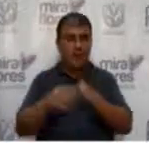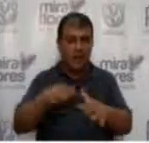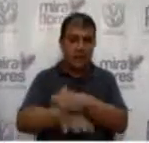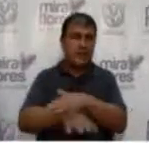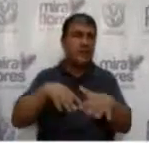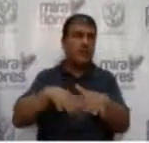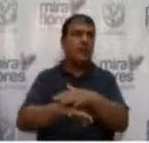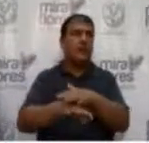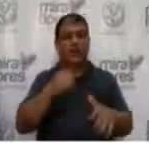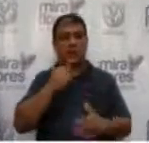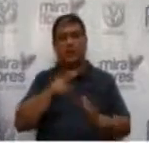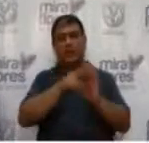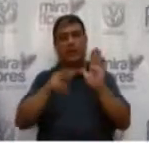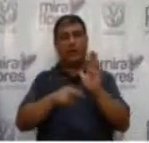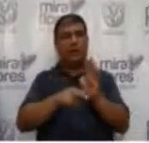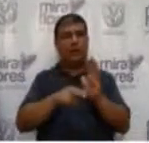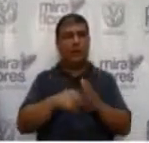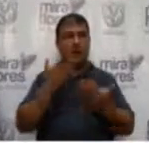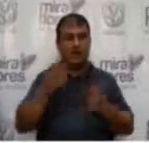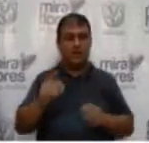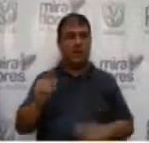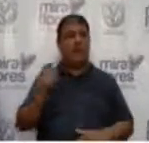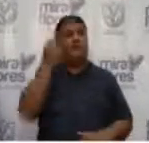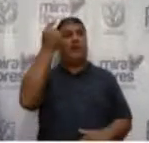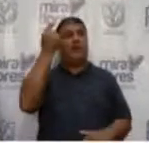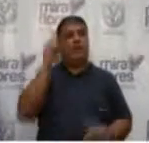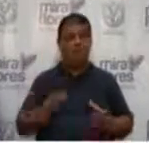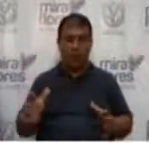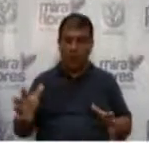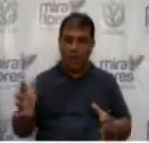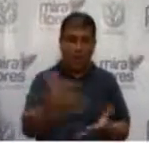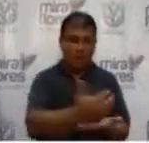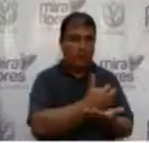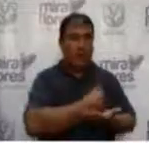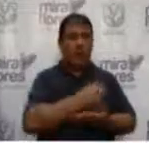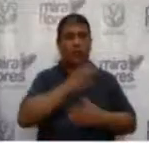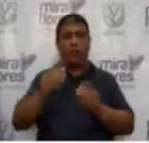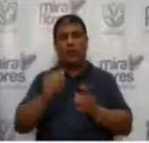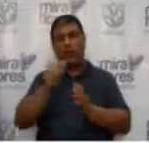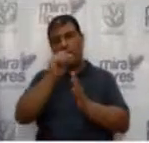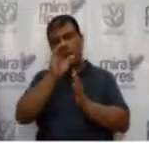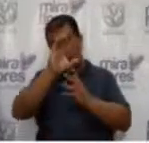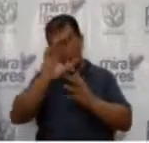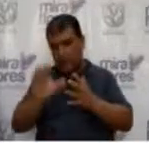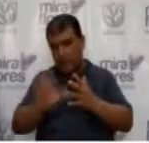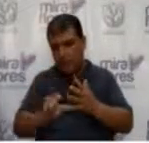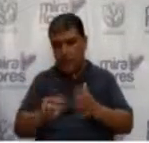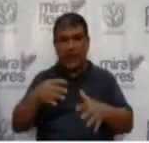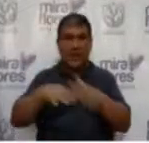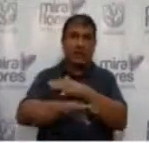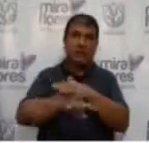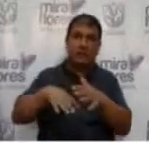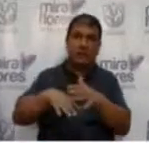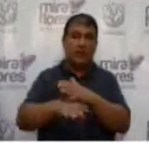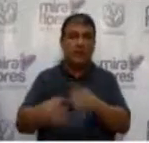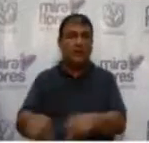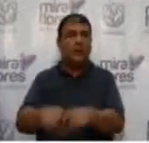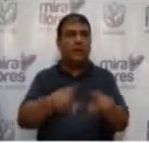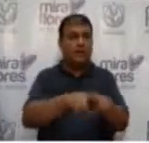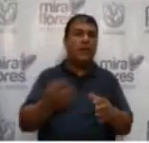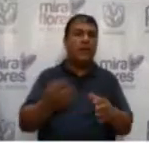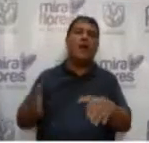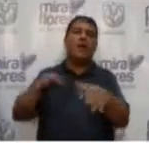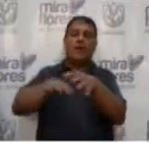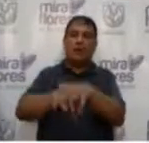accesibilidad, es que esta norma va a ser pionera porque recoge no solamente aspectos de accesibilidad, sino también de